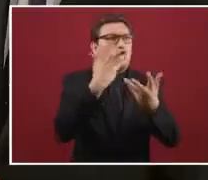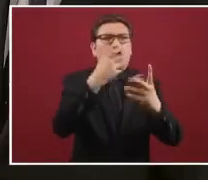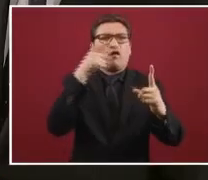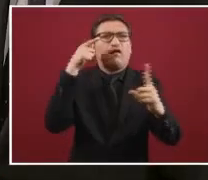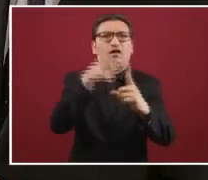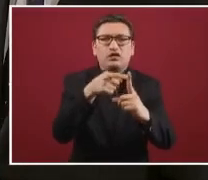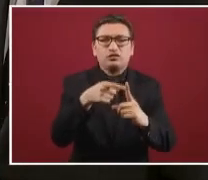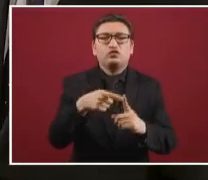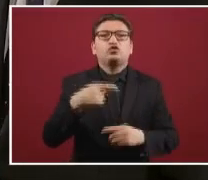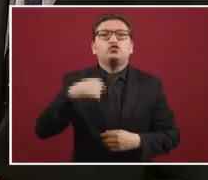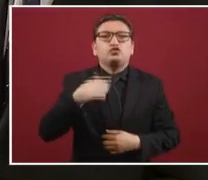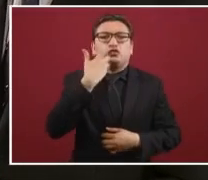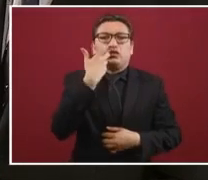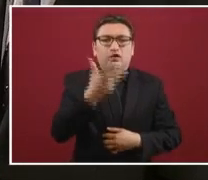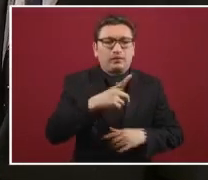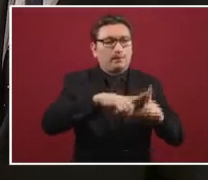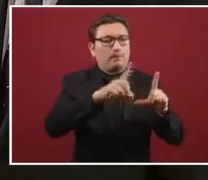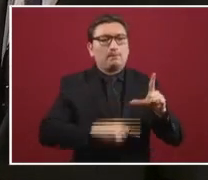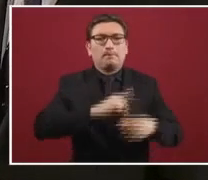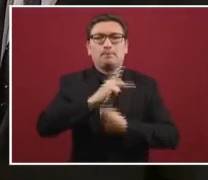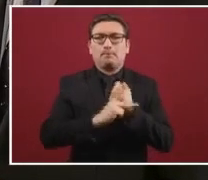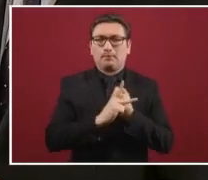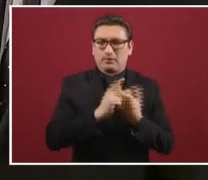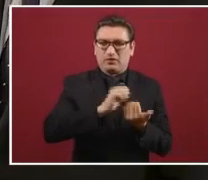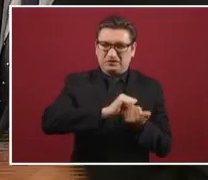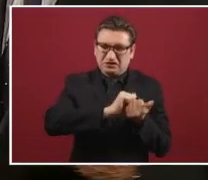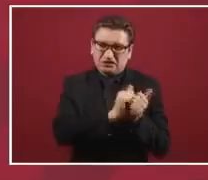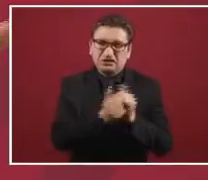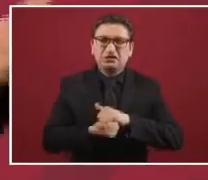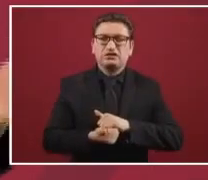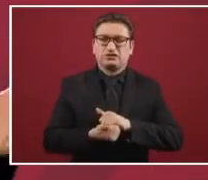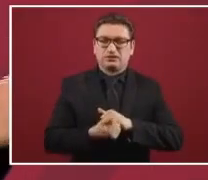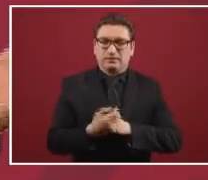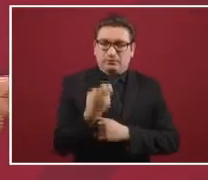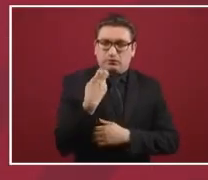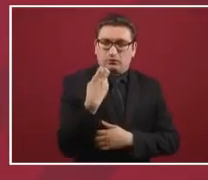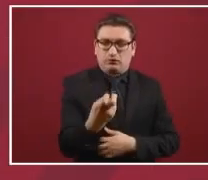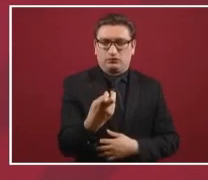estoy por la transformación del país. Entonces,